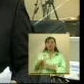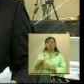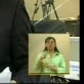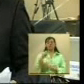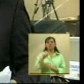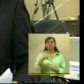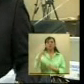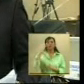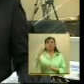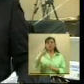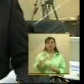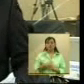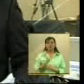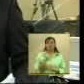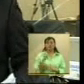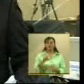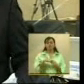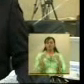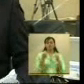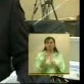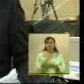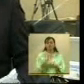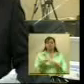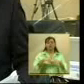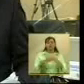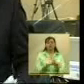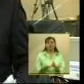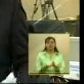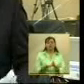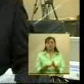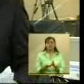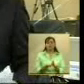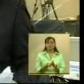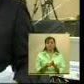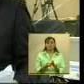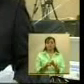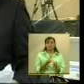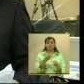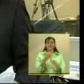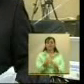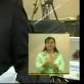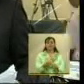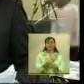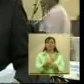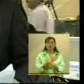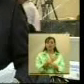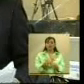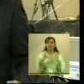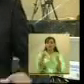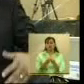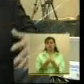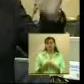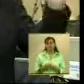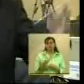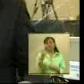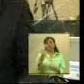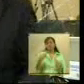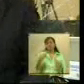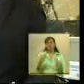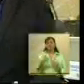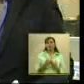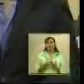militar ecuatoriano. La sociedad ecuatoriana los ubicó como minusválidos sociales. Destruimos el núcleo de sus familias, divorcios, fallecimiento